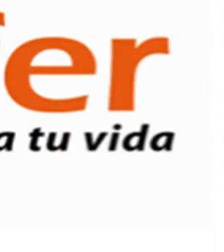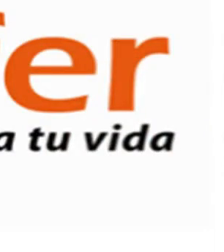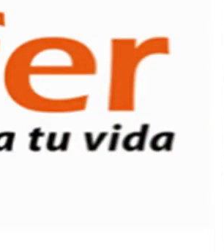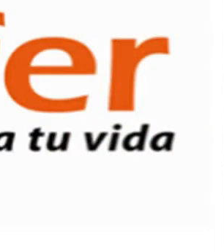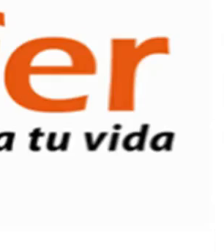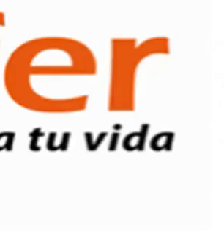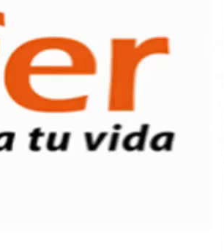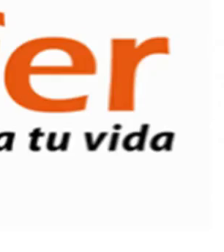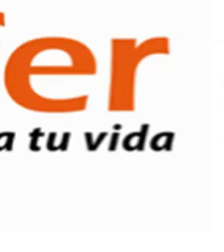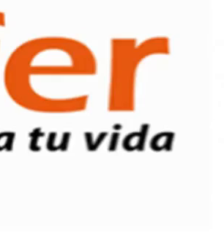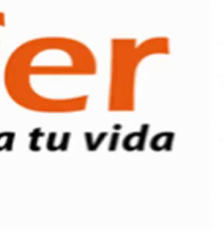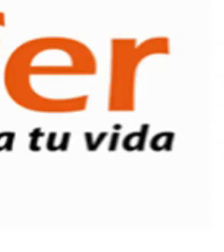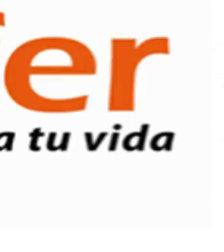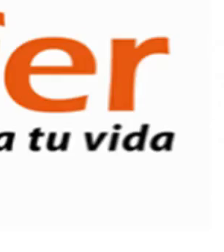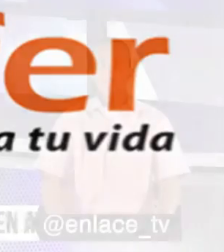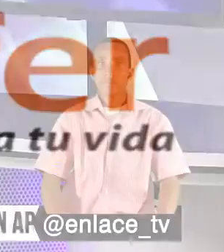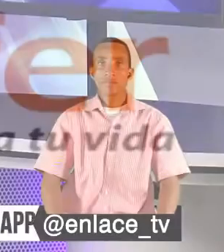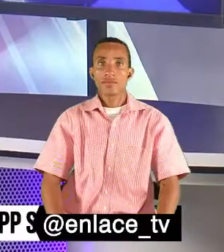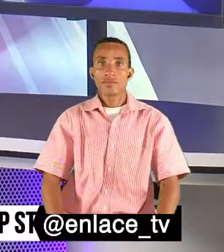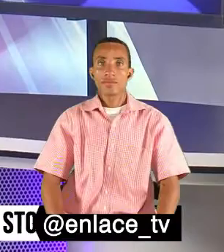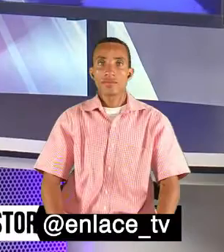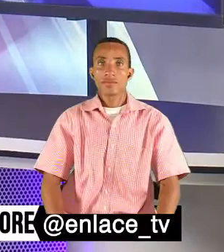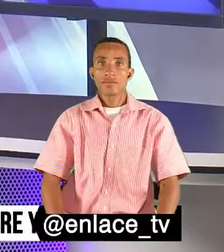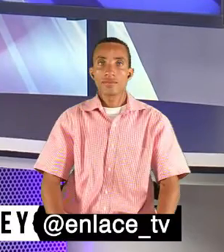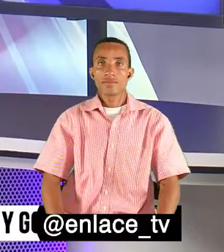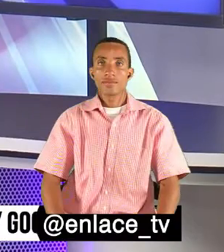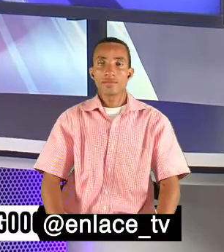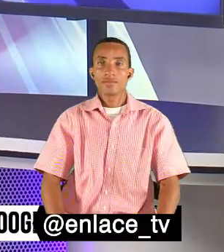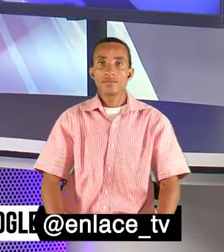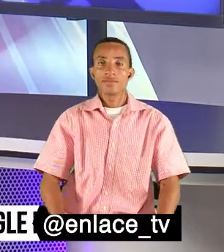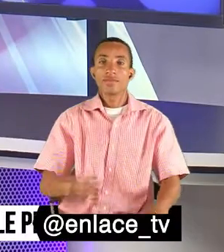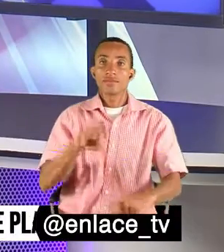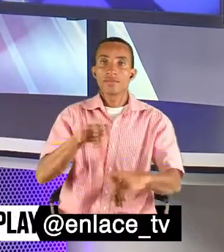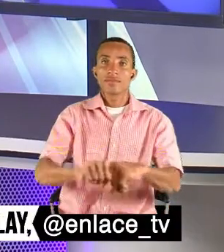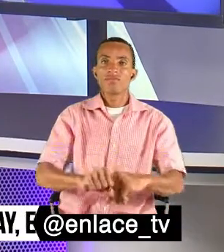Electrofer, ilumina tu vida. Nuestra cita será a las